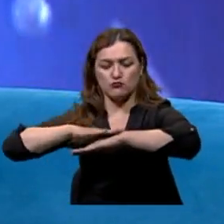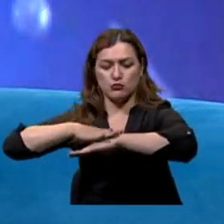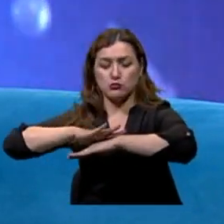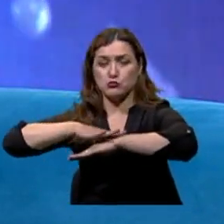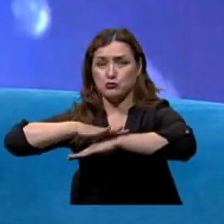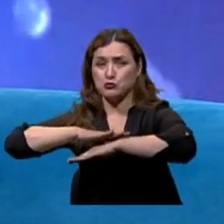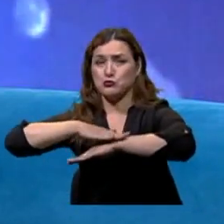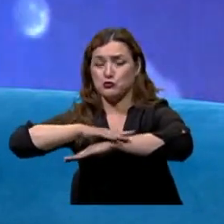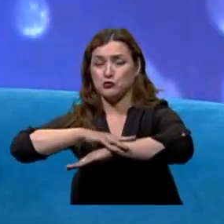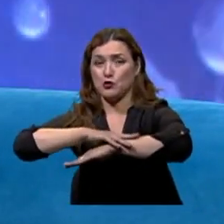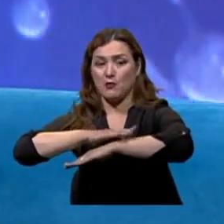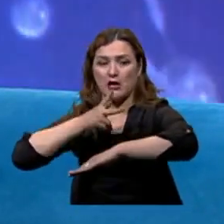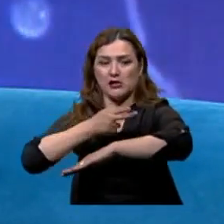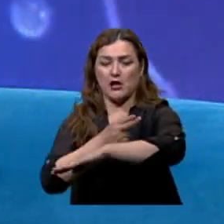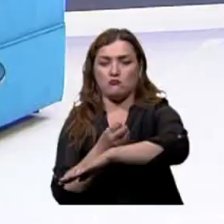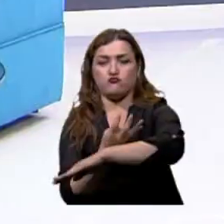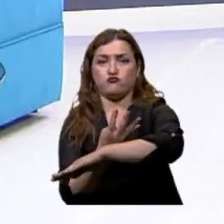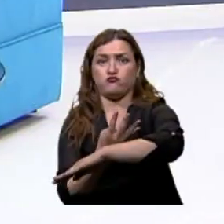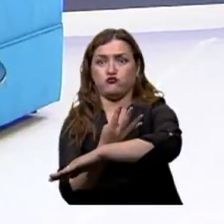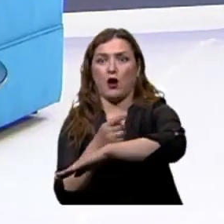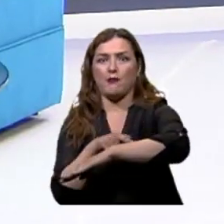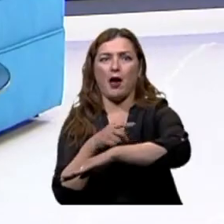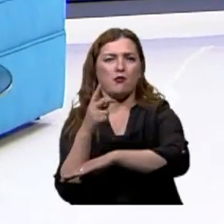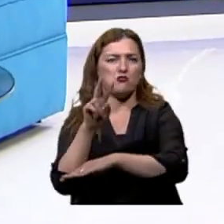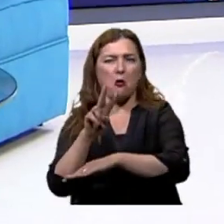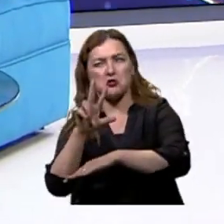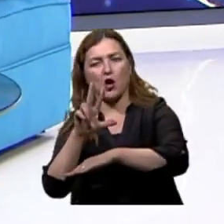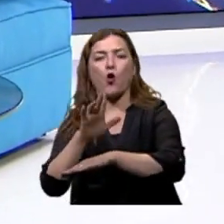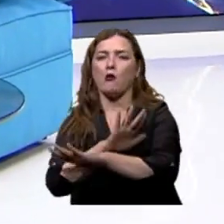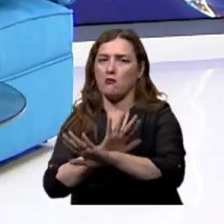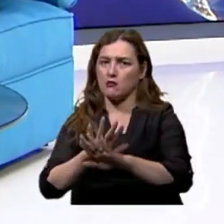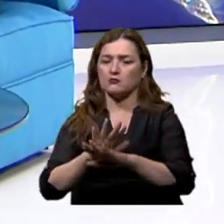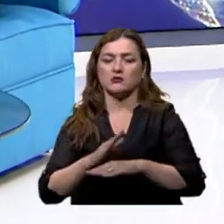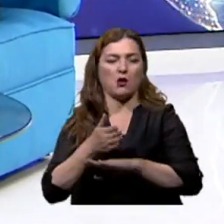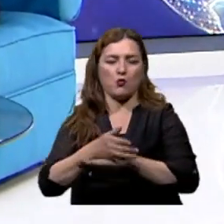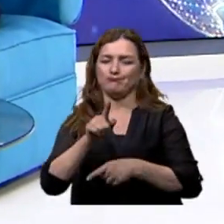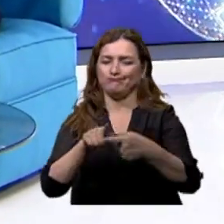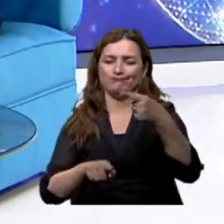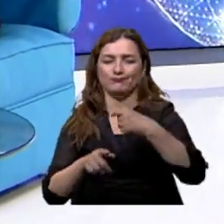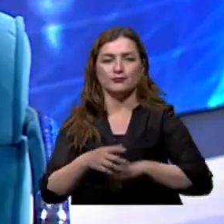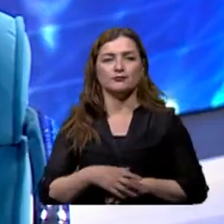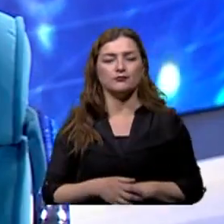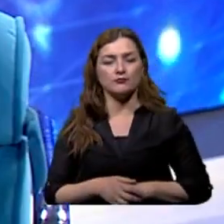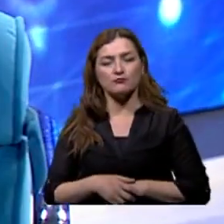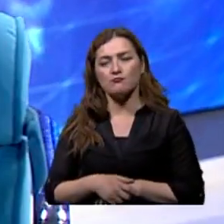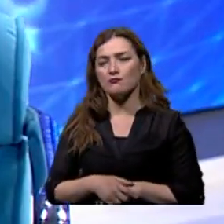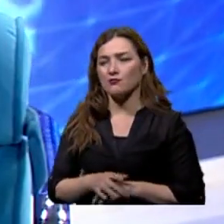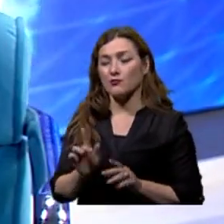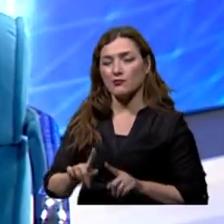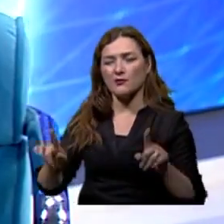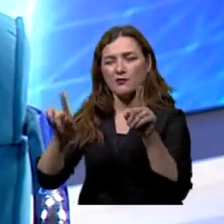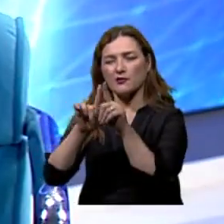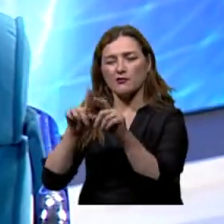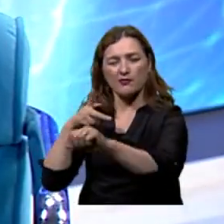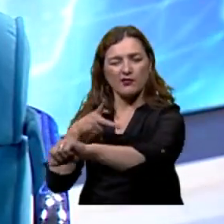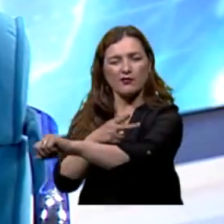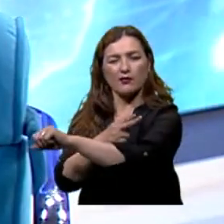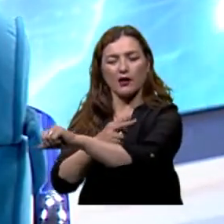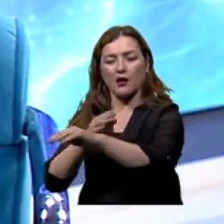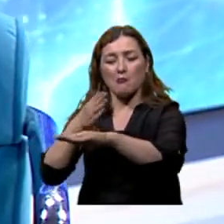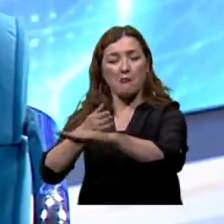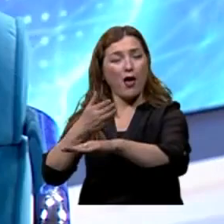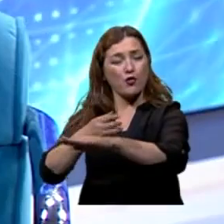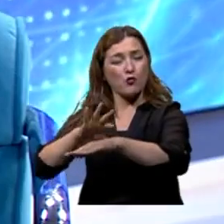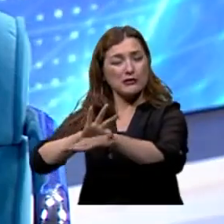perfundir el miembro. Correcto. ¿Y cuál es si bien hemos visto los datos, parecería ser que las amputaciones de la muñeca y la